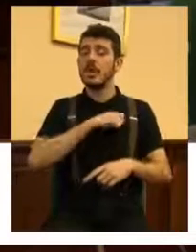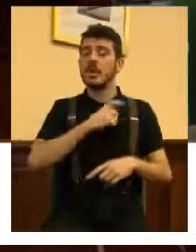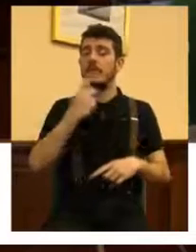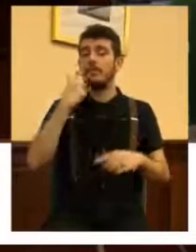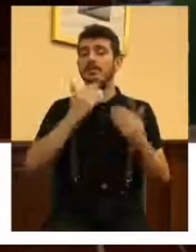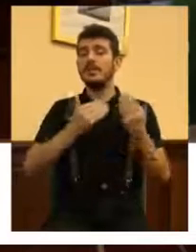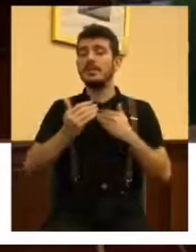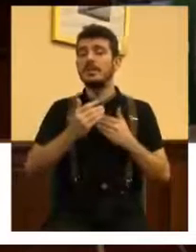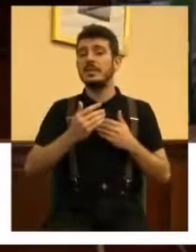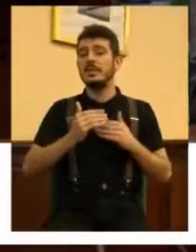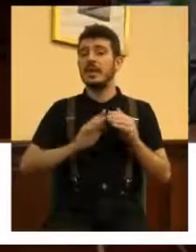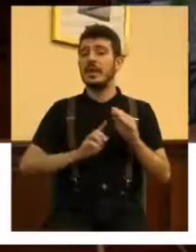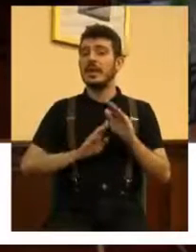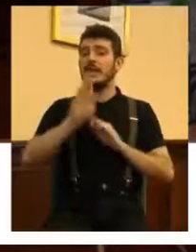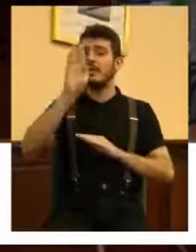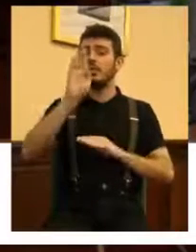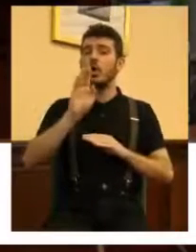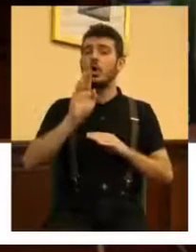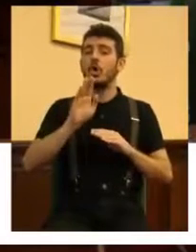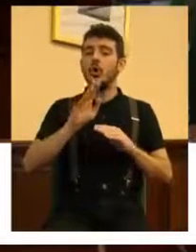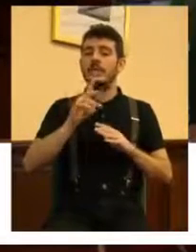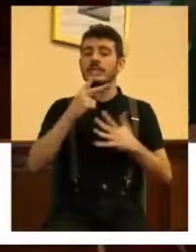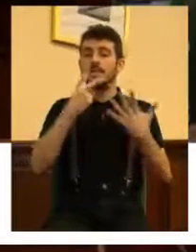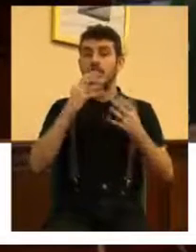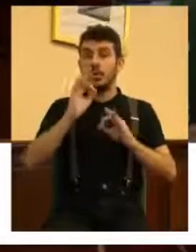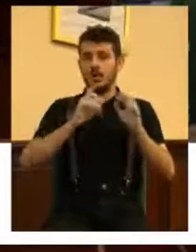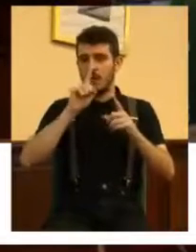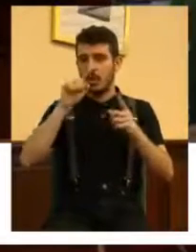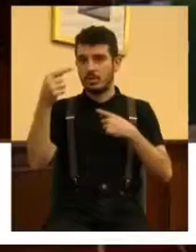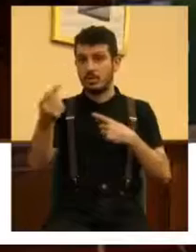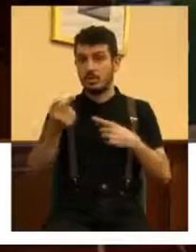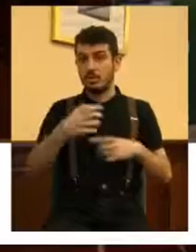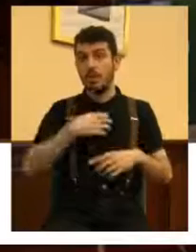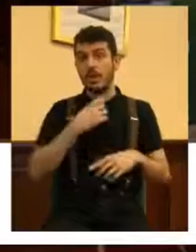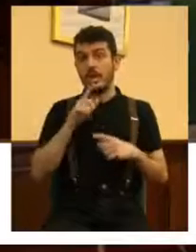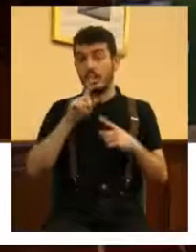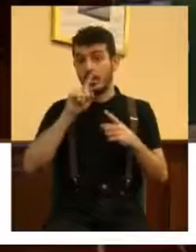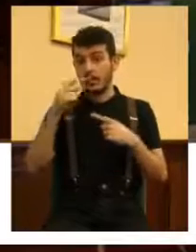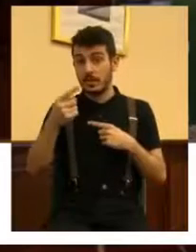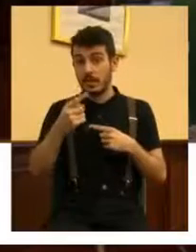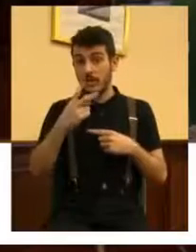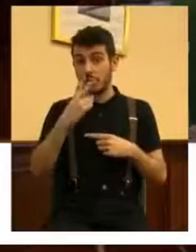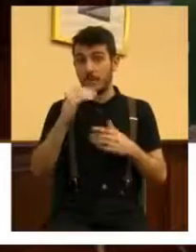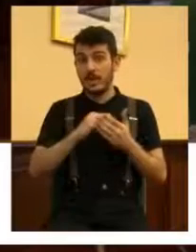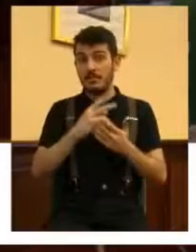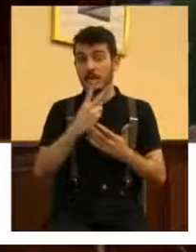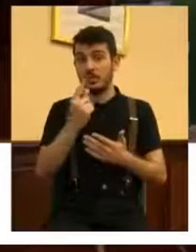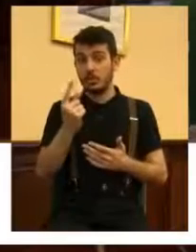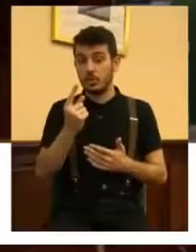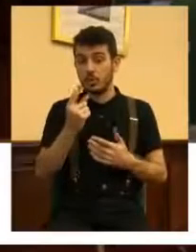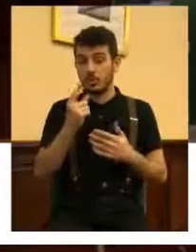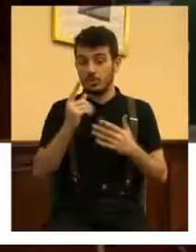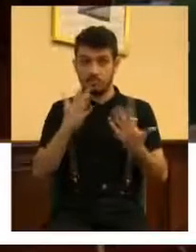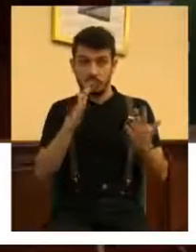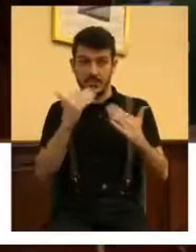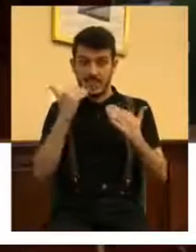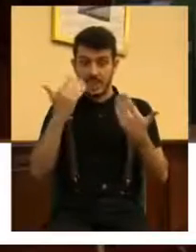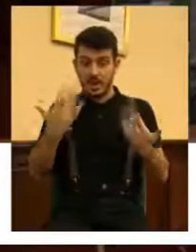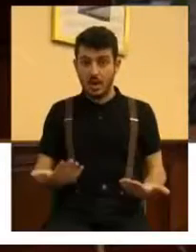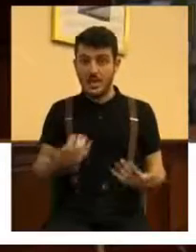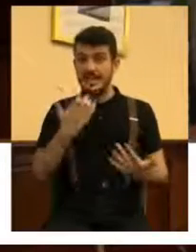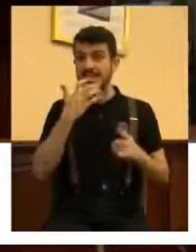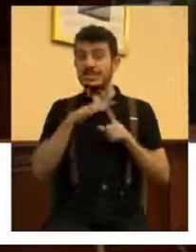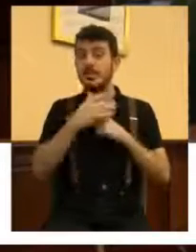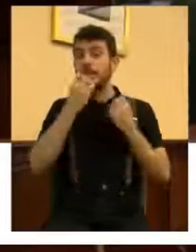crecimiento del 7% para el año que viene. Y posiblemente por estas fechas, en 2021, si la cosa va bien,